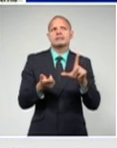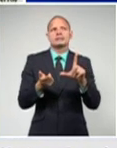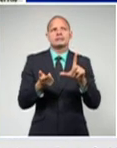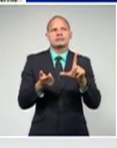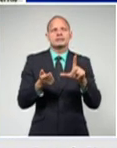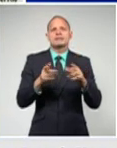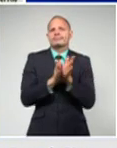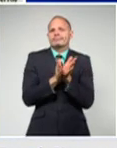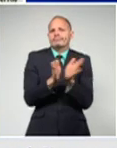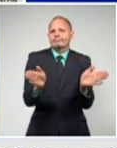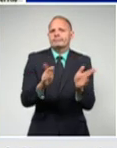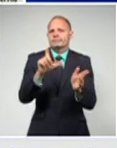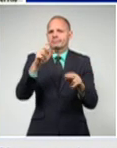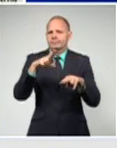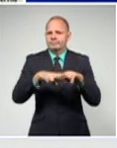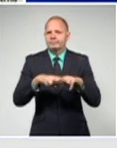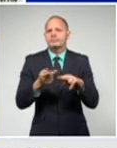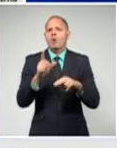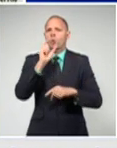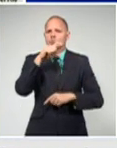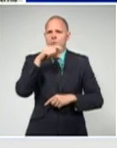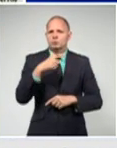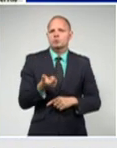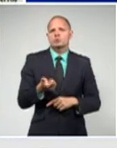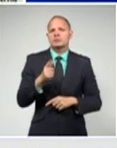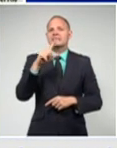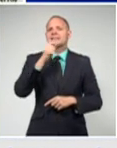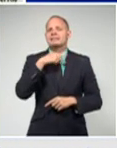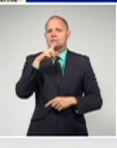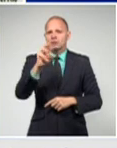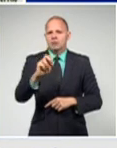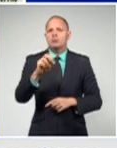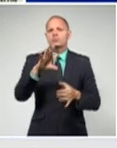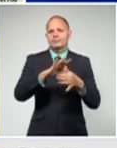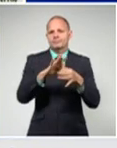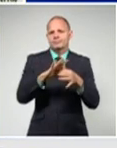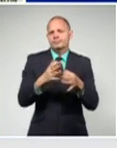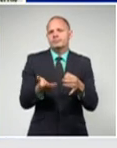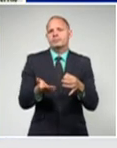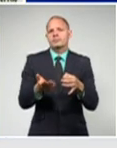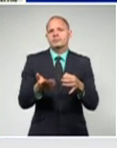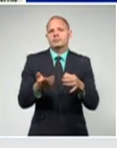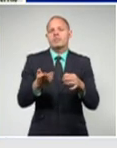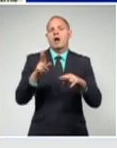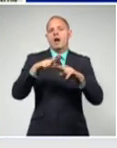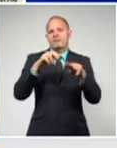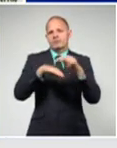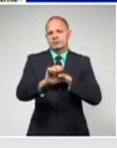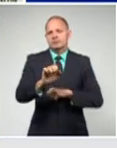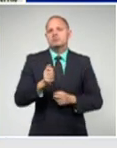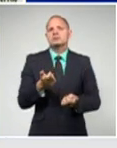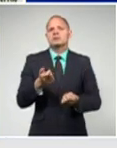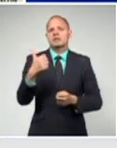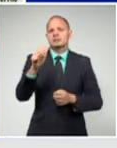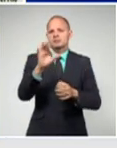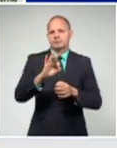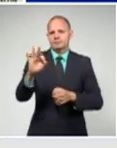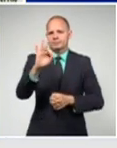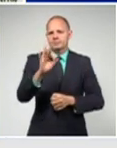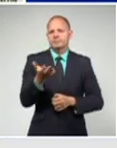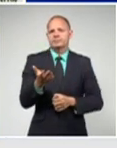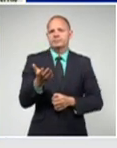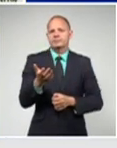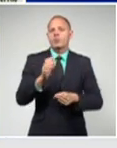Centro Habana, Cotorro, Cerro, Guanabacoa, Habana del Este, 10 de octubre y